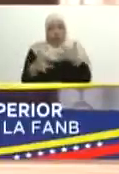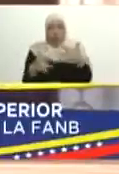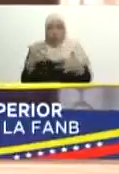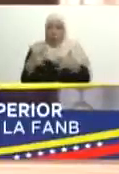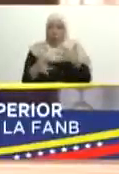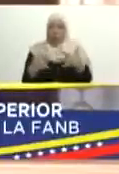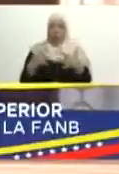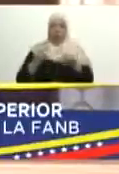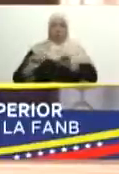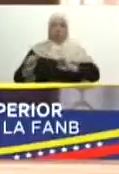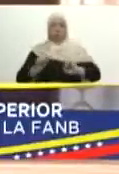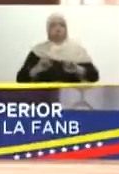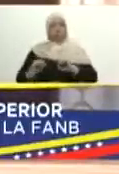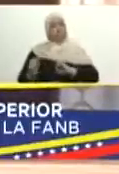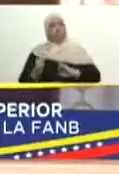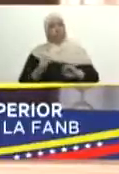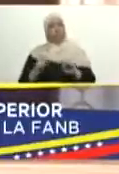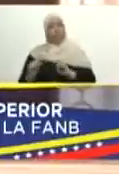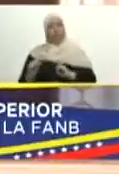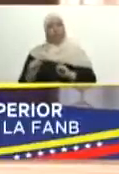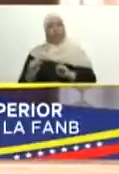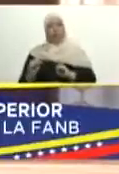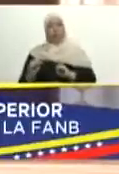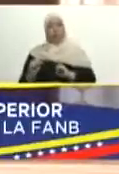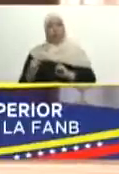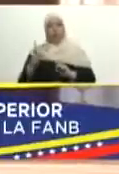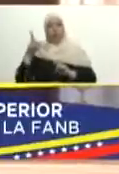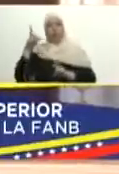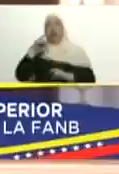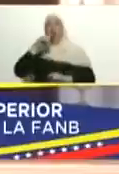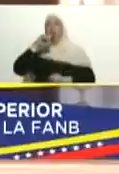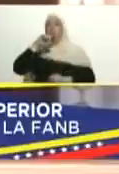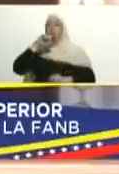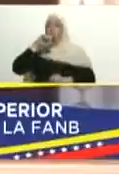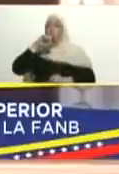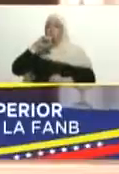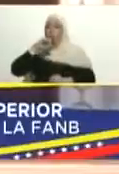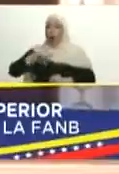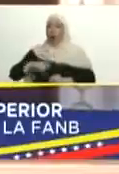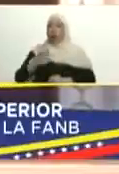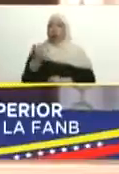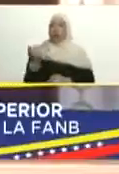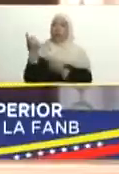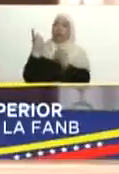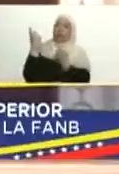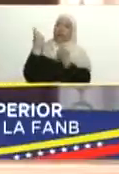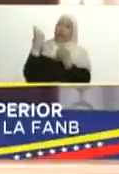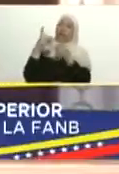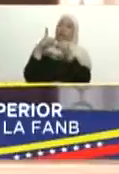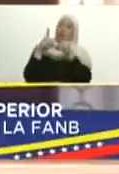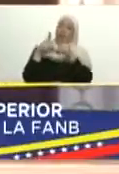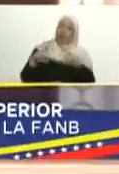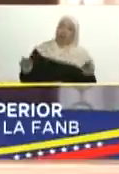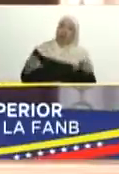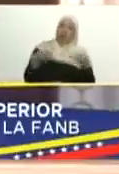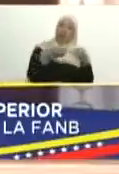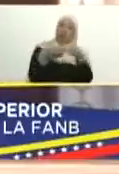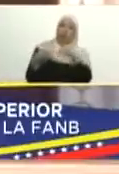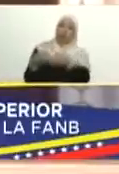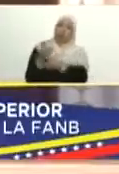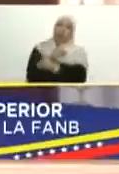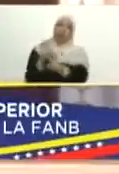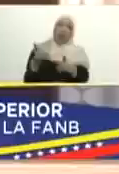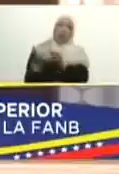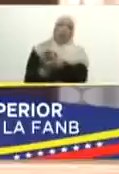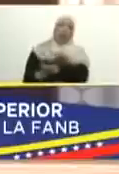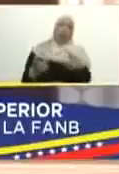No dejemos que siembren el gusanillo del odio, de la división, del enfrentamiento fratricida entre venezolanos